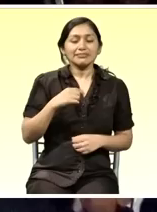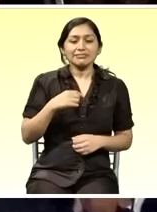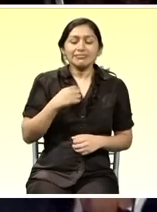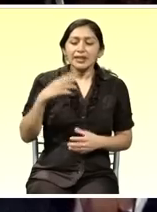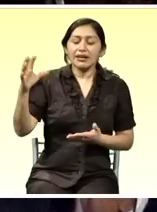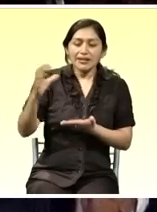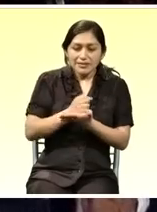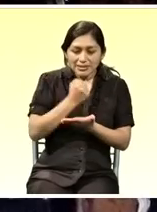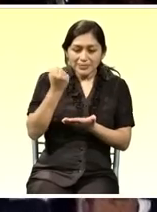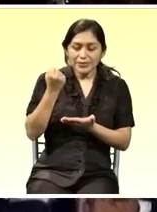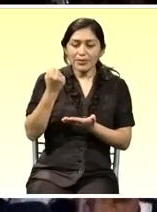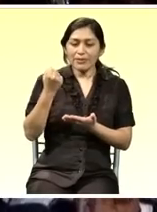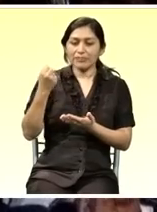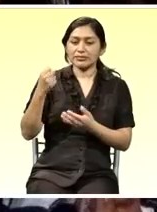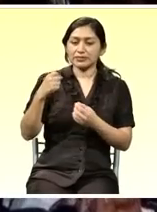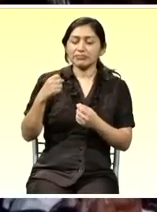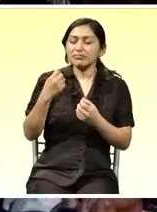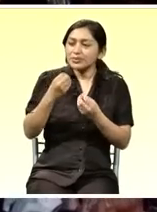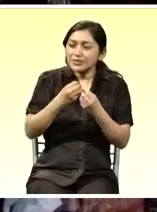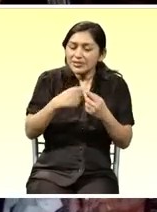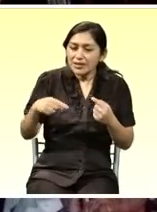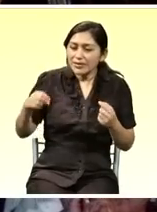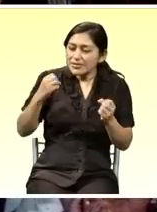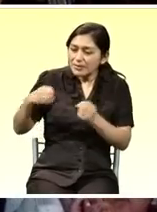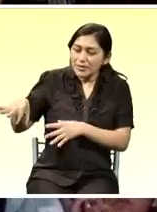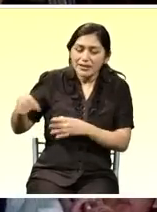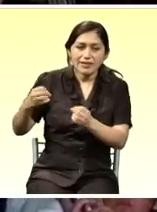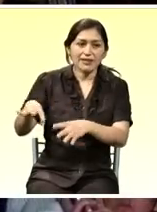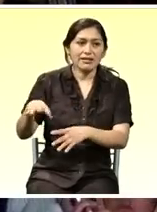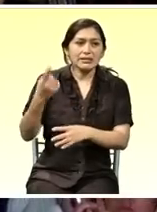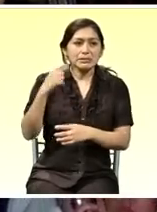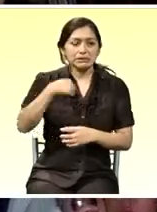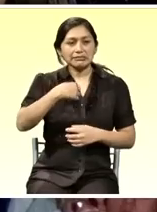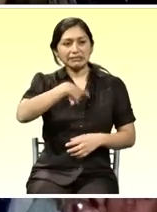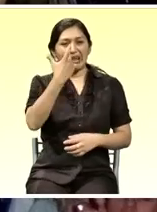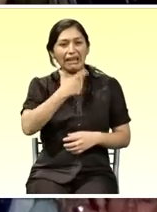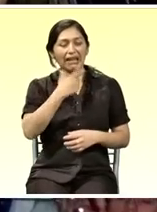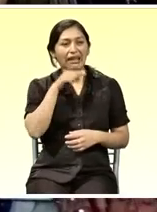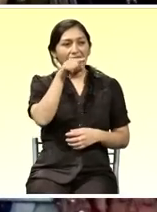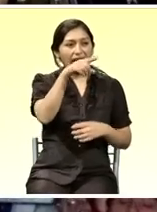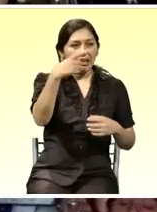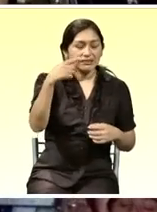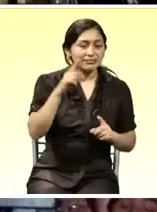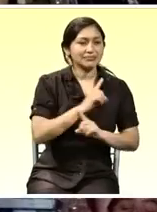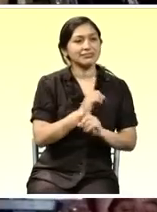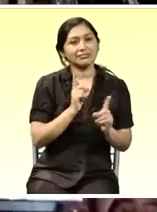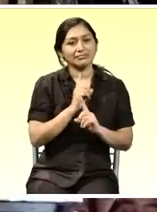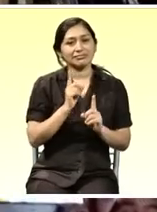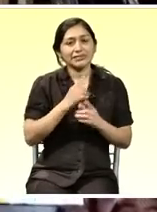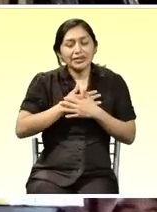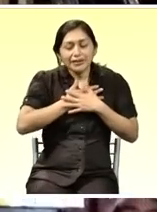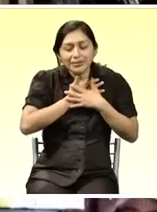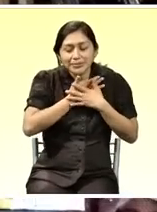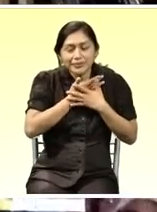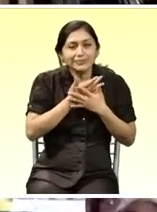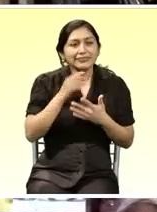pérdidas posibles antes que burlarme de tu gracia. Te amo con todo mi corazón.